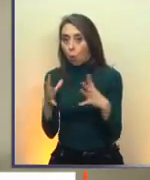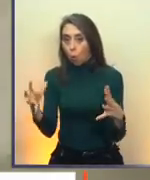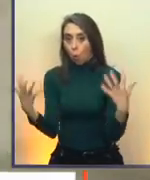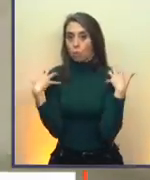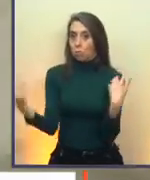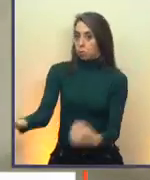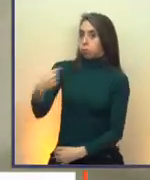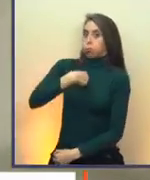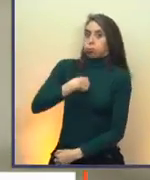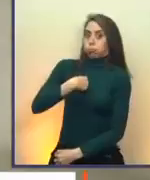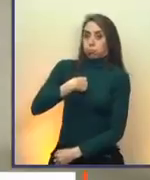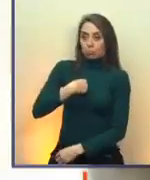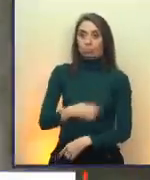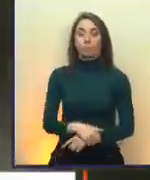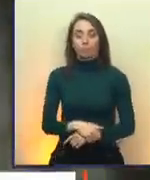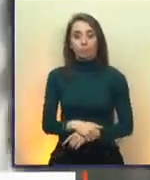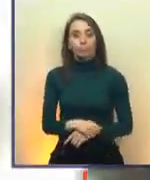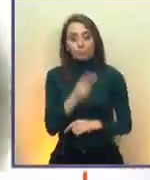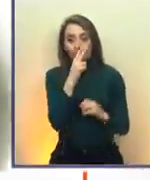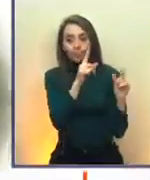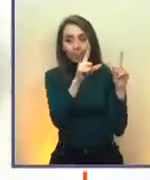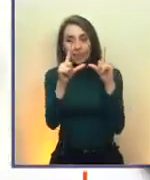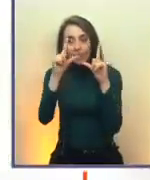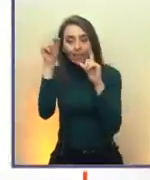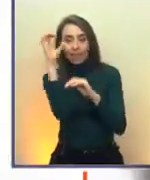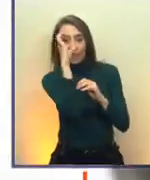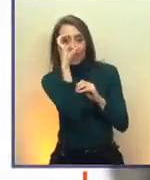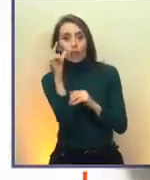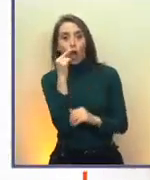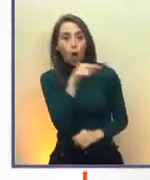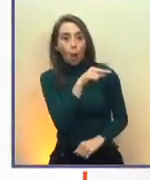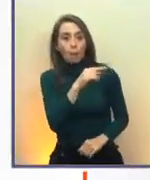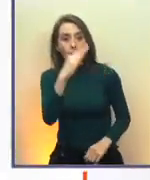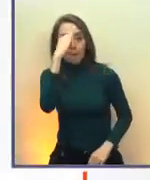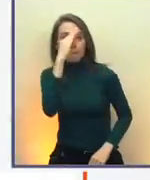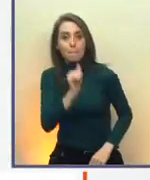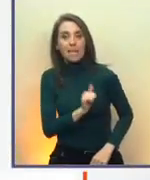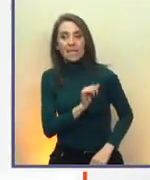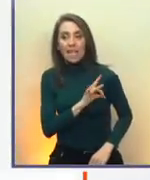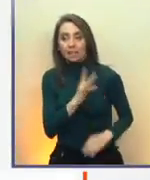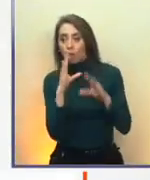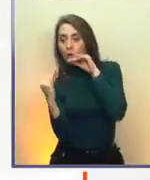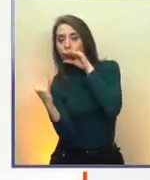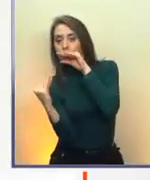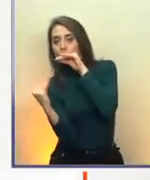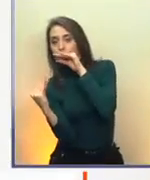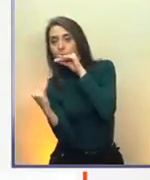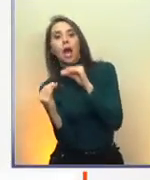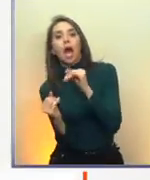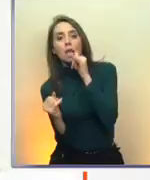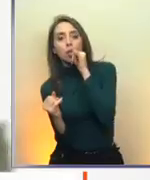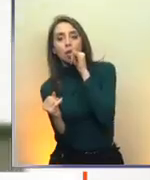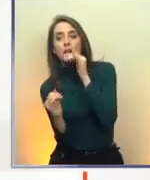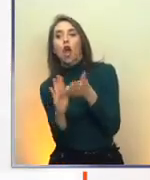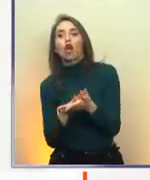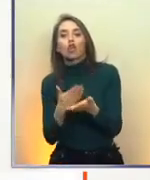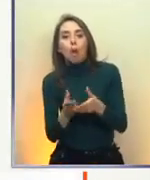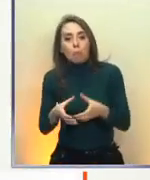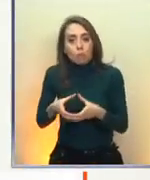grande. Aquí vemos precisamente al militar chileno comentando en italiano las condiciones de la